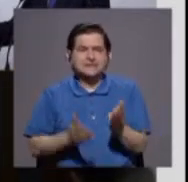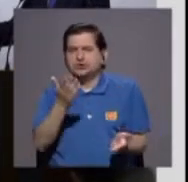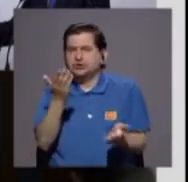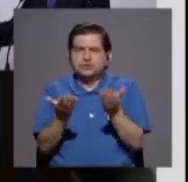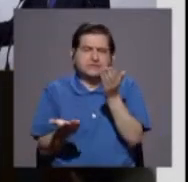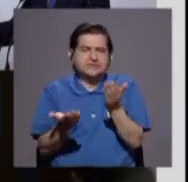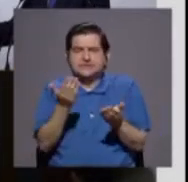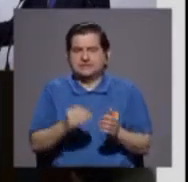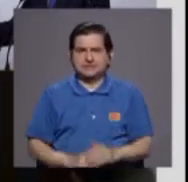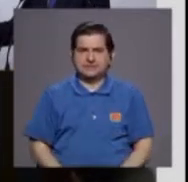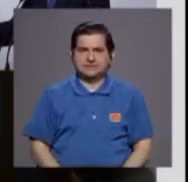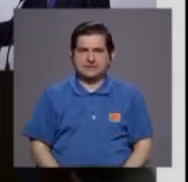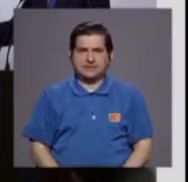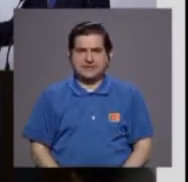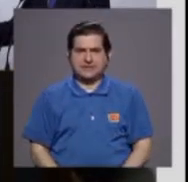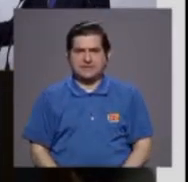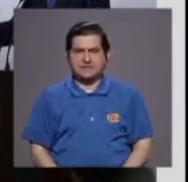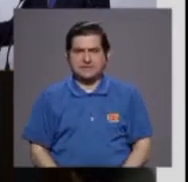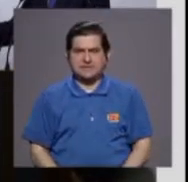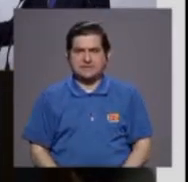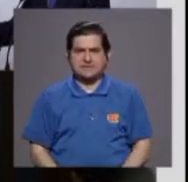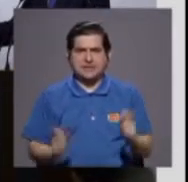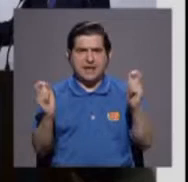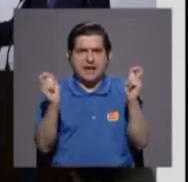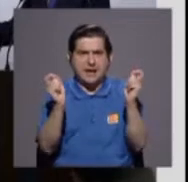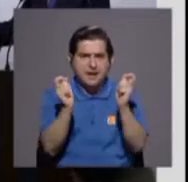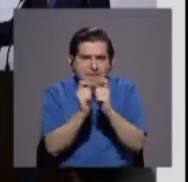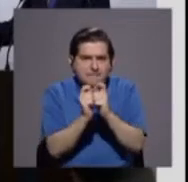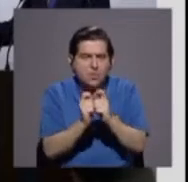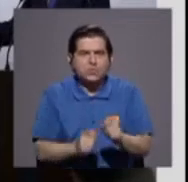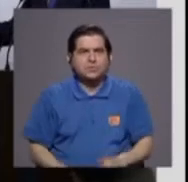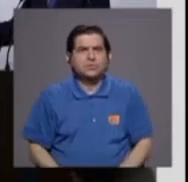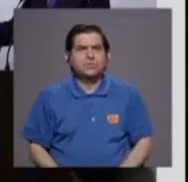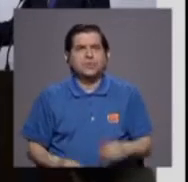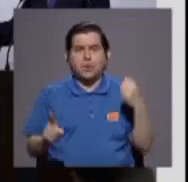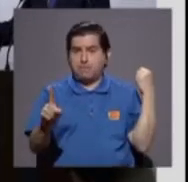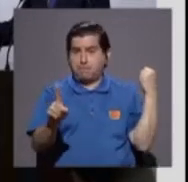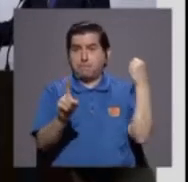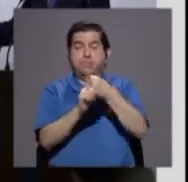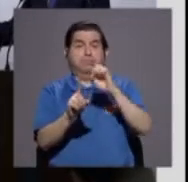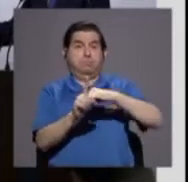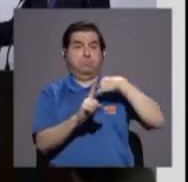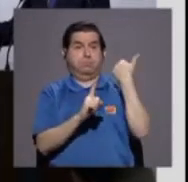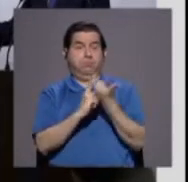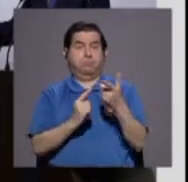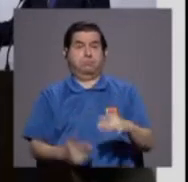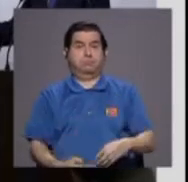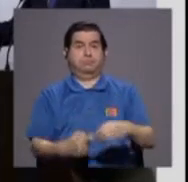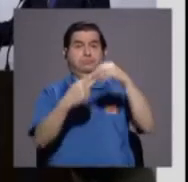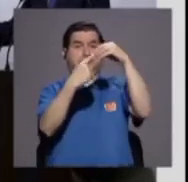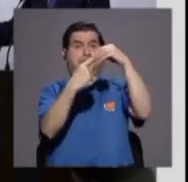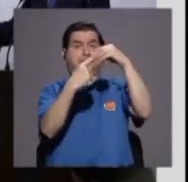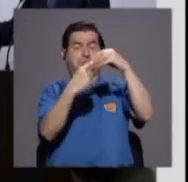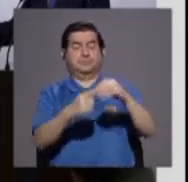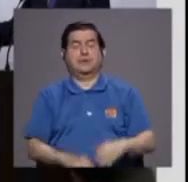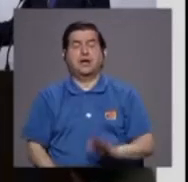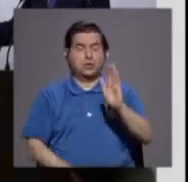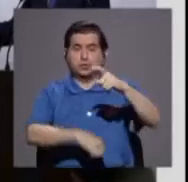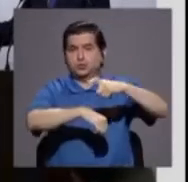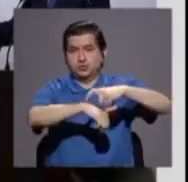quizás el punto que más impacto social tiene o